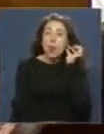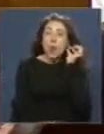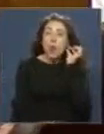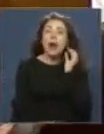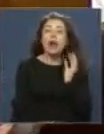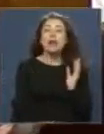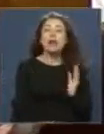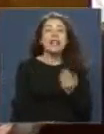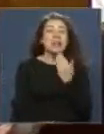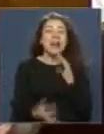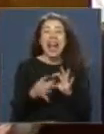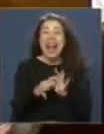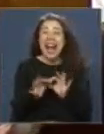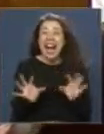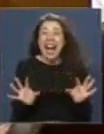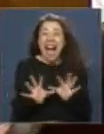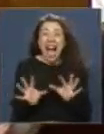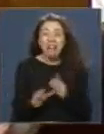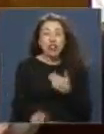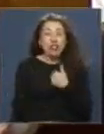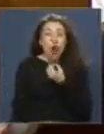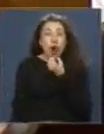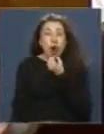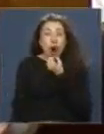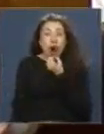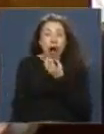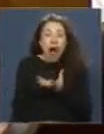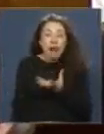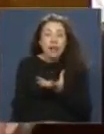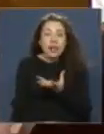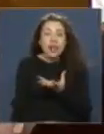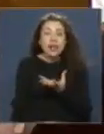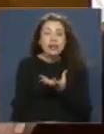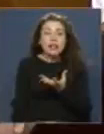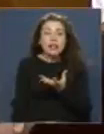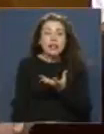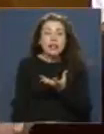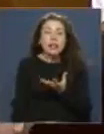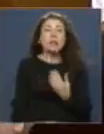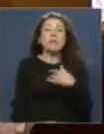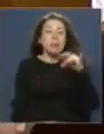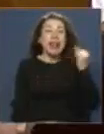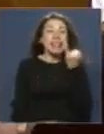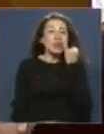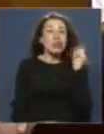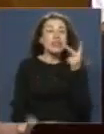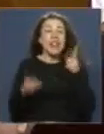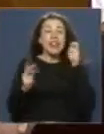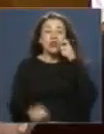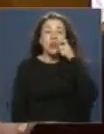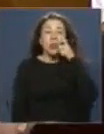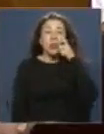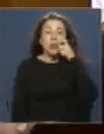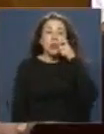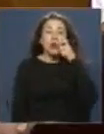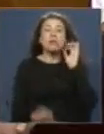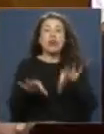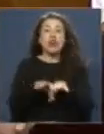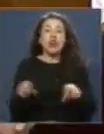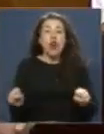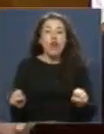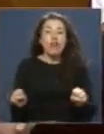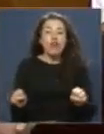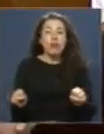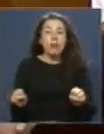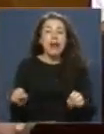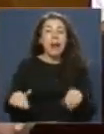lo que es grave, y quiero señalarlo acá, por el Instituto Nacional de Derechos Humanos se confirma que una parte